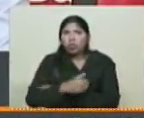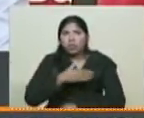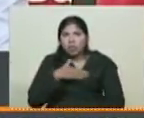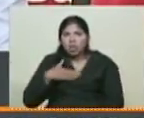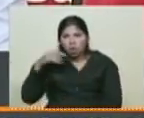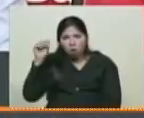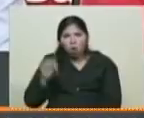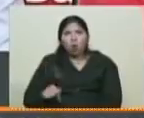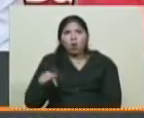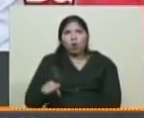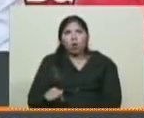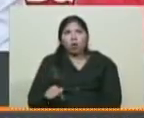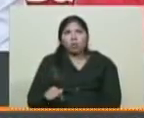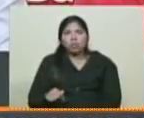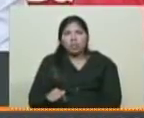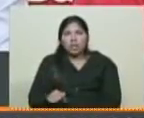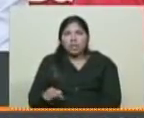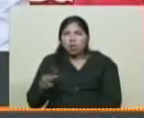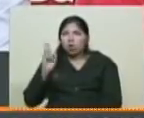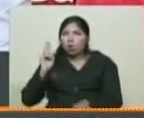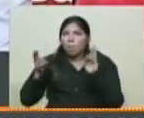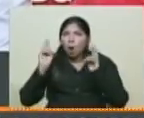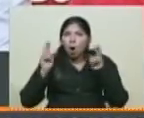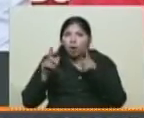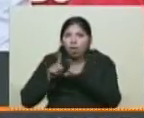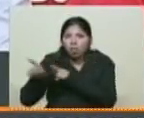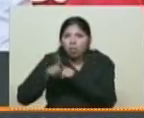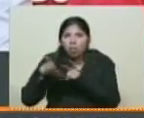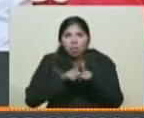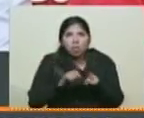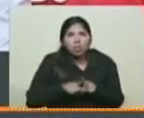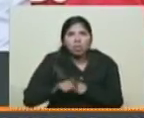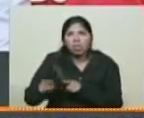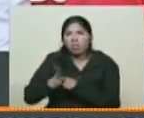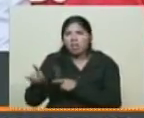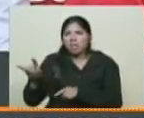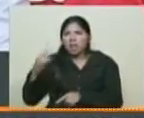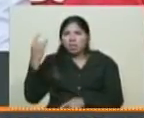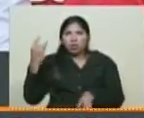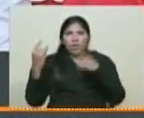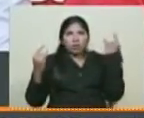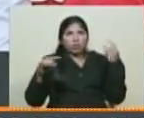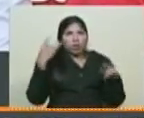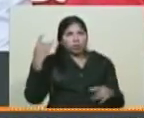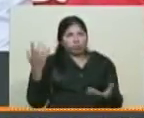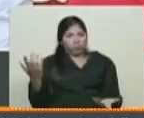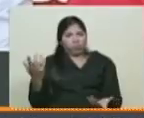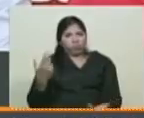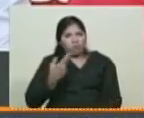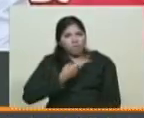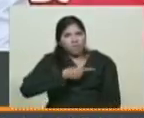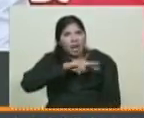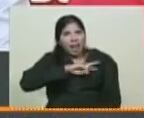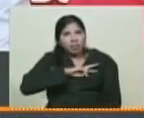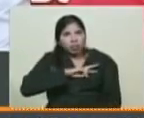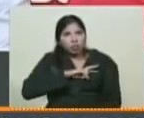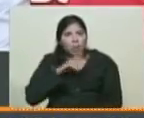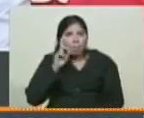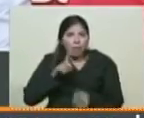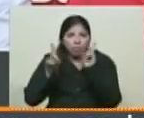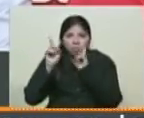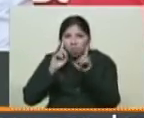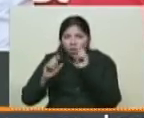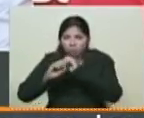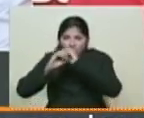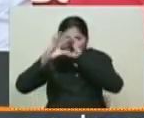poner a andar de rumores, de falsos positivos, a través de las redes sociales, a través de la manipulación